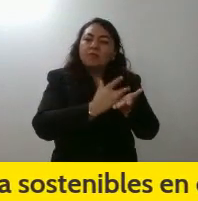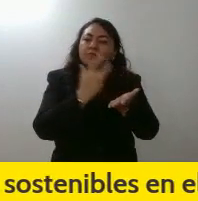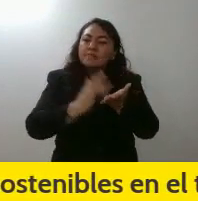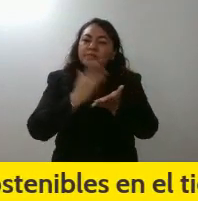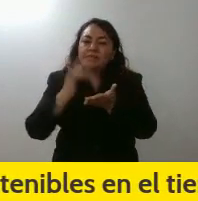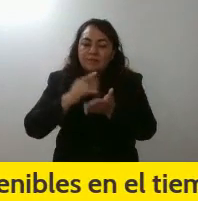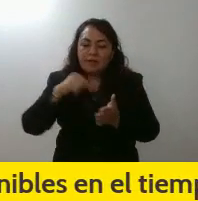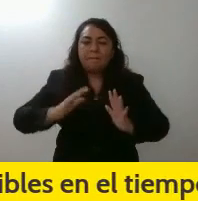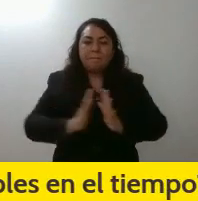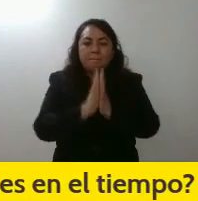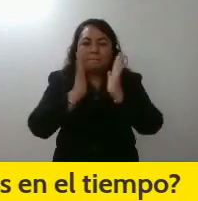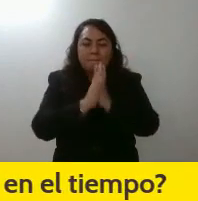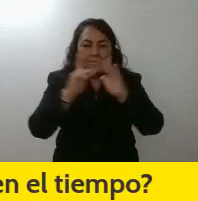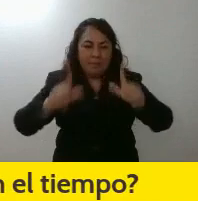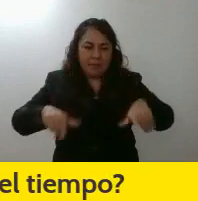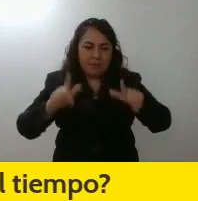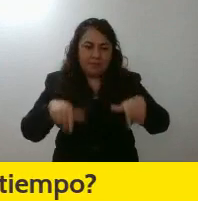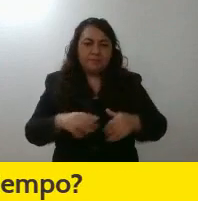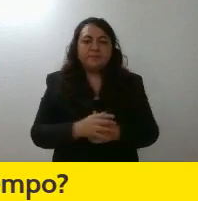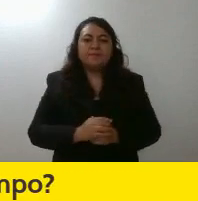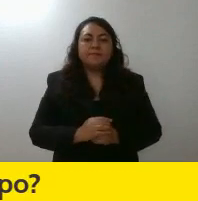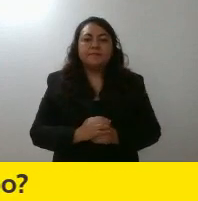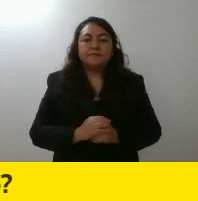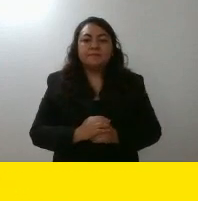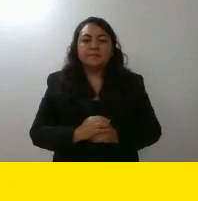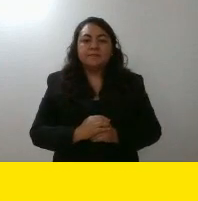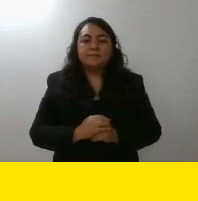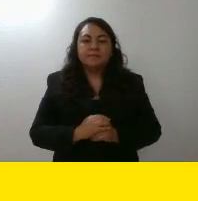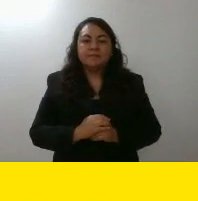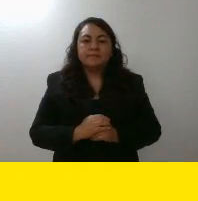participan en la plataforma.